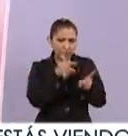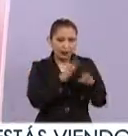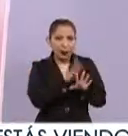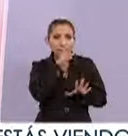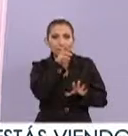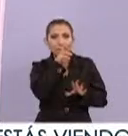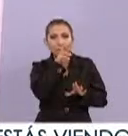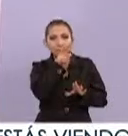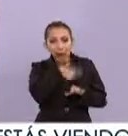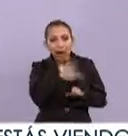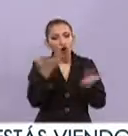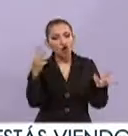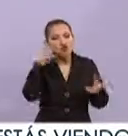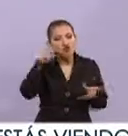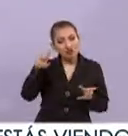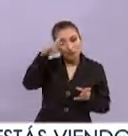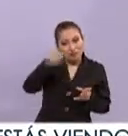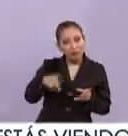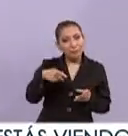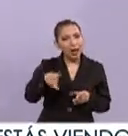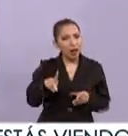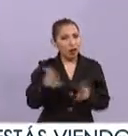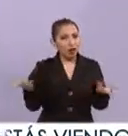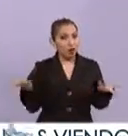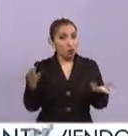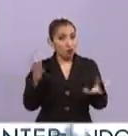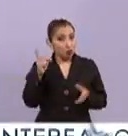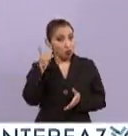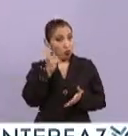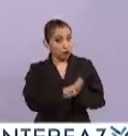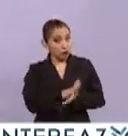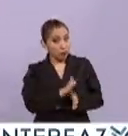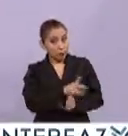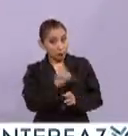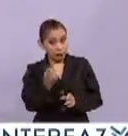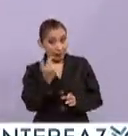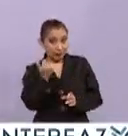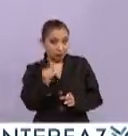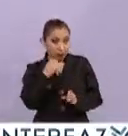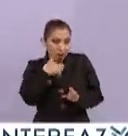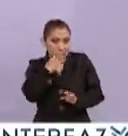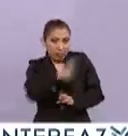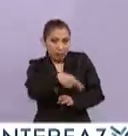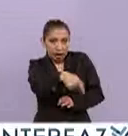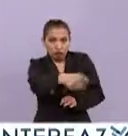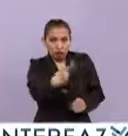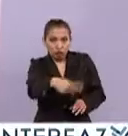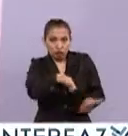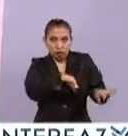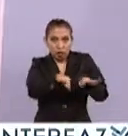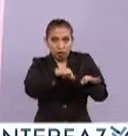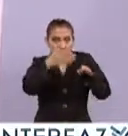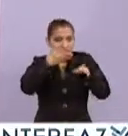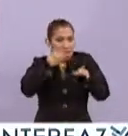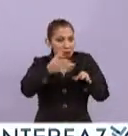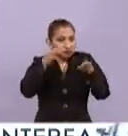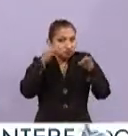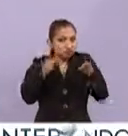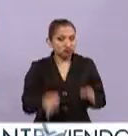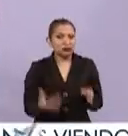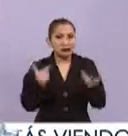las mejores vistas en México, pero no es nada más porque sí, sino porque realizan una labor